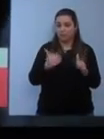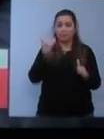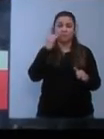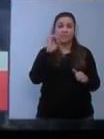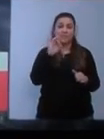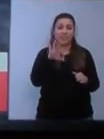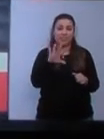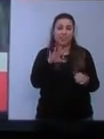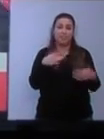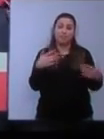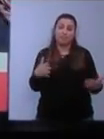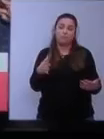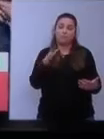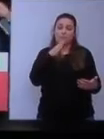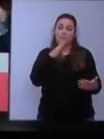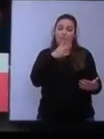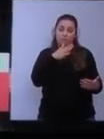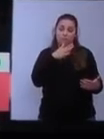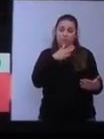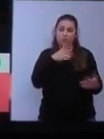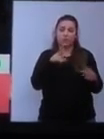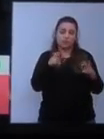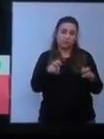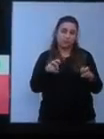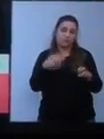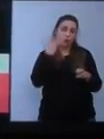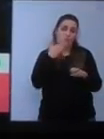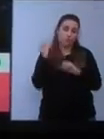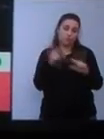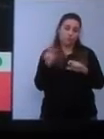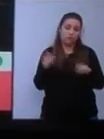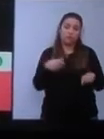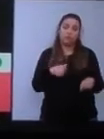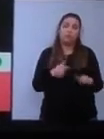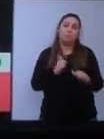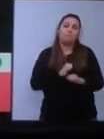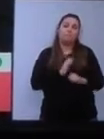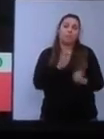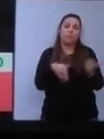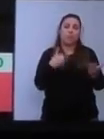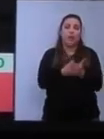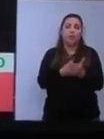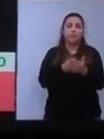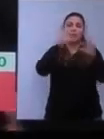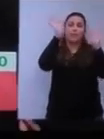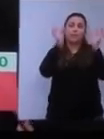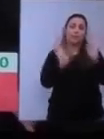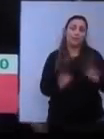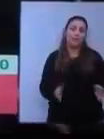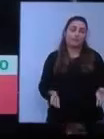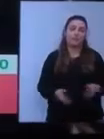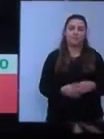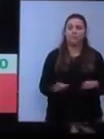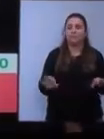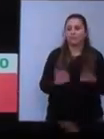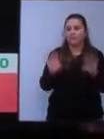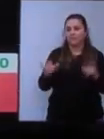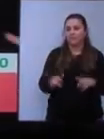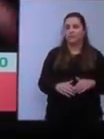15 con los bautismos blancos y aquí estamos esperando que caiga lo blanco para poder empezar el bautismo. Caerá, ¿no? Sí, sí, por